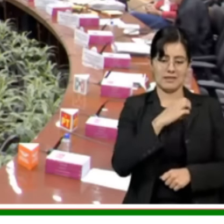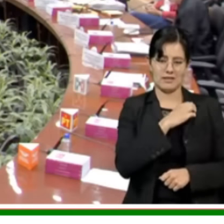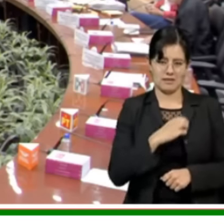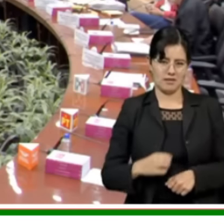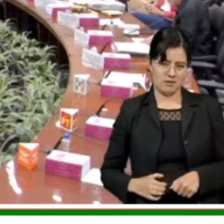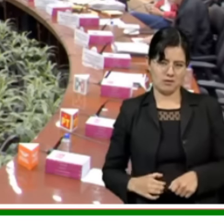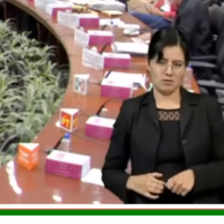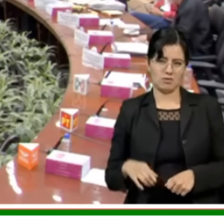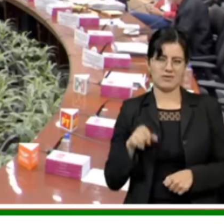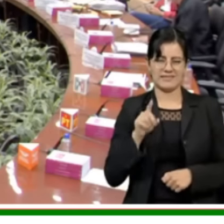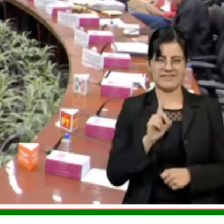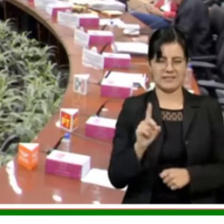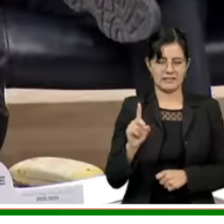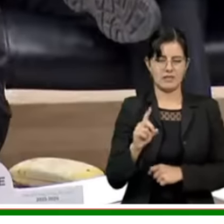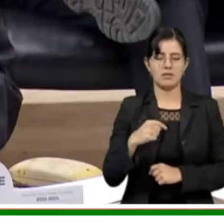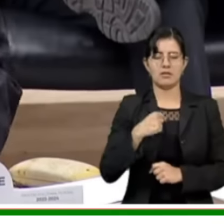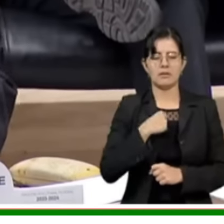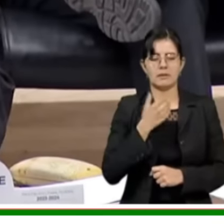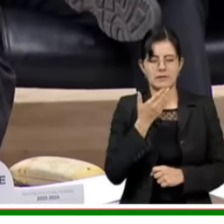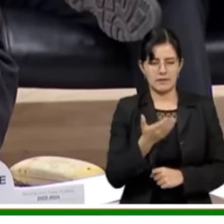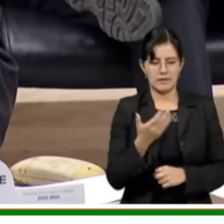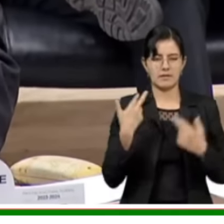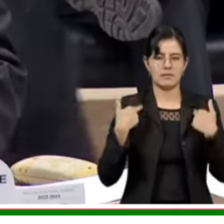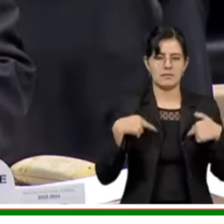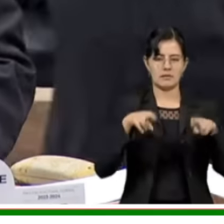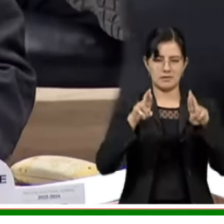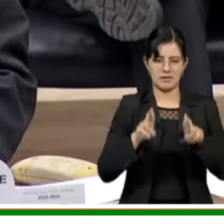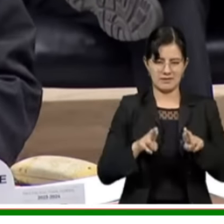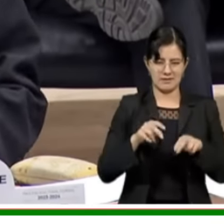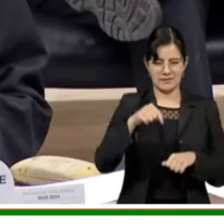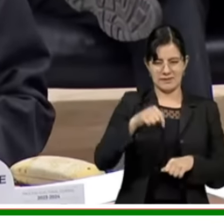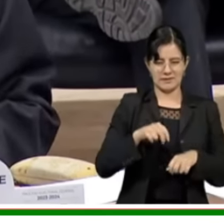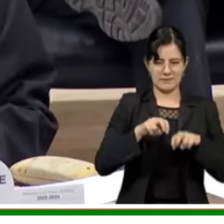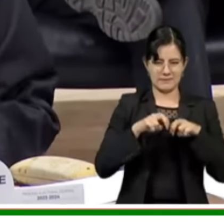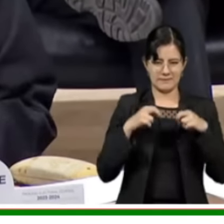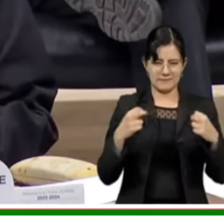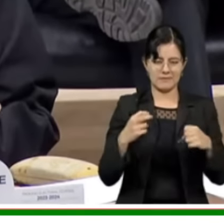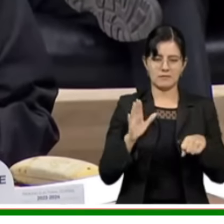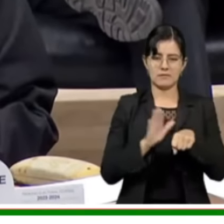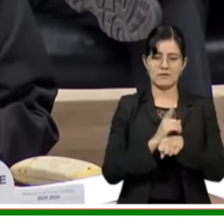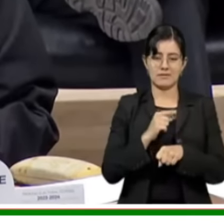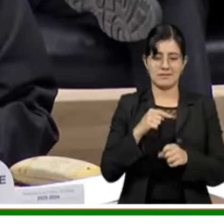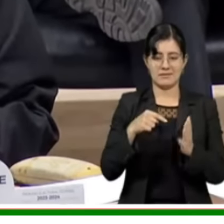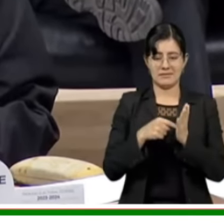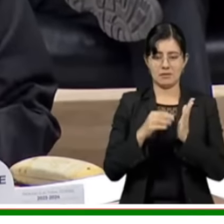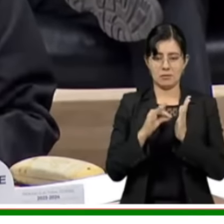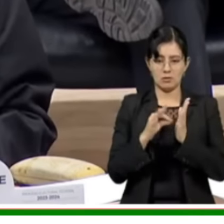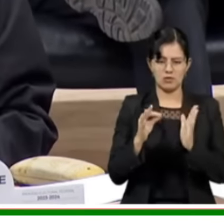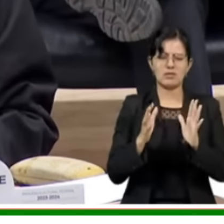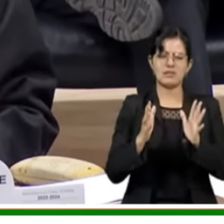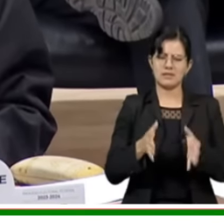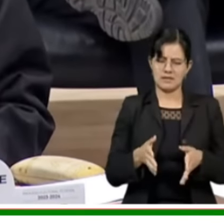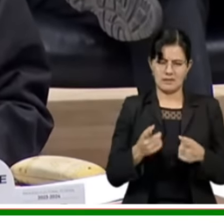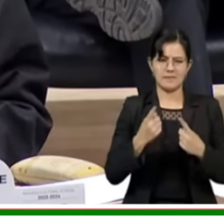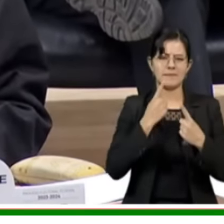opositor despediría a la representación que hay aquí en el in porque este punto ya se había tocado